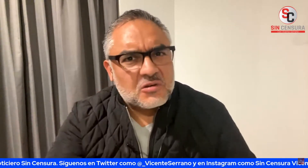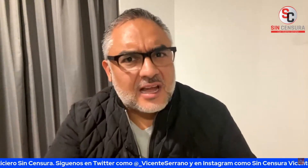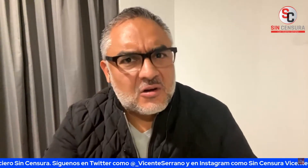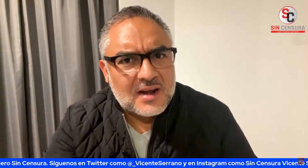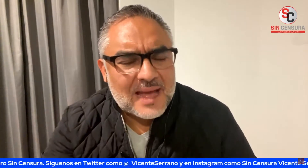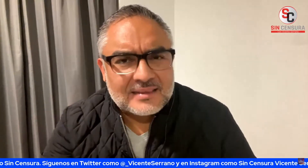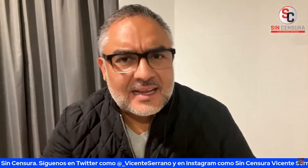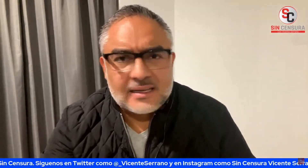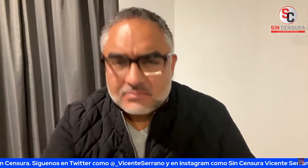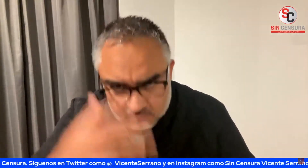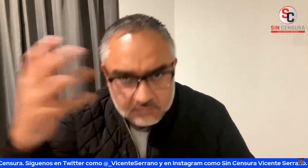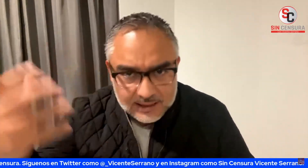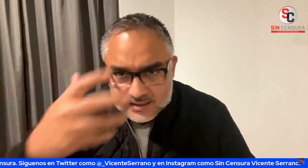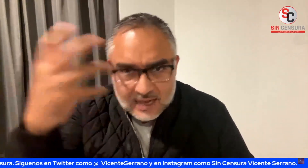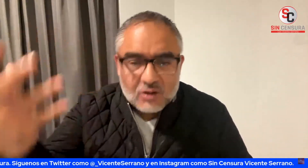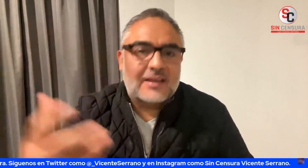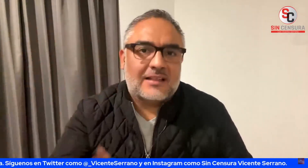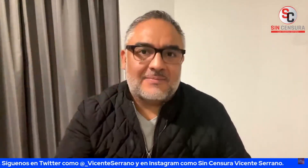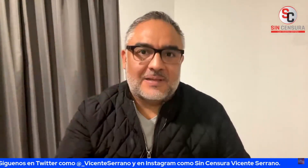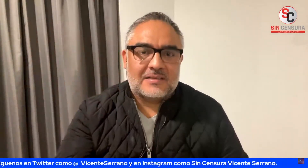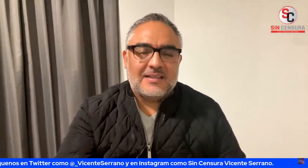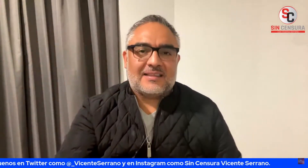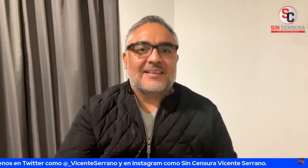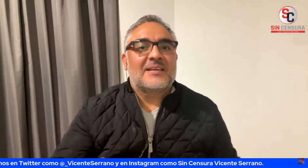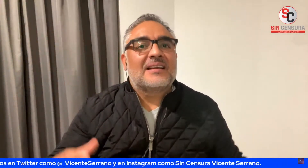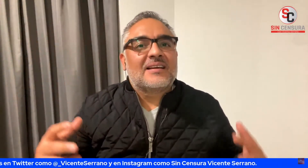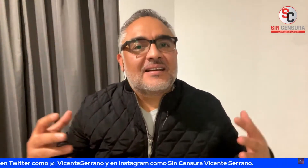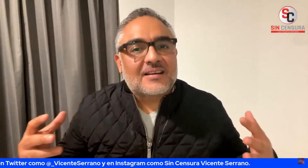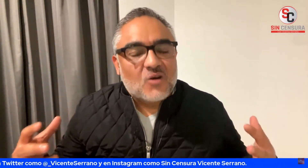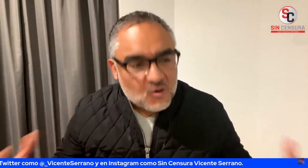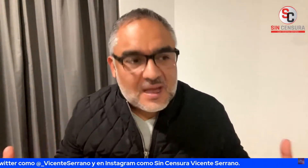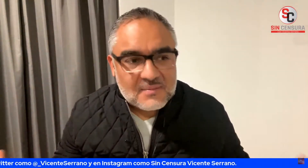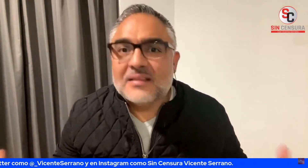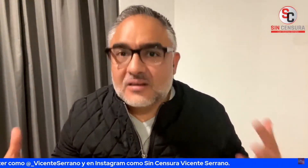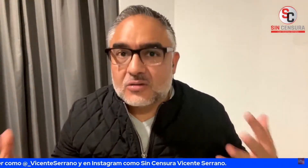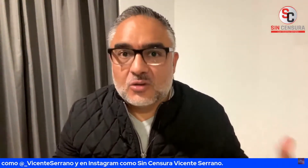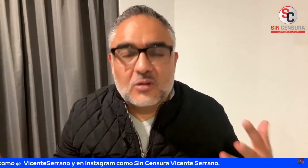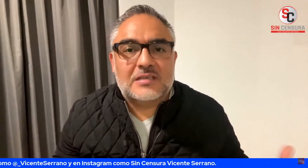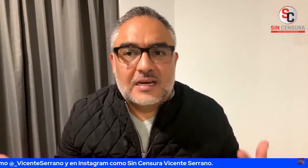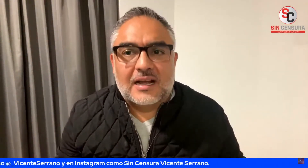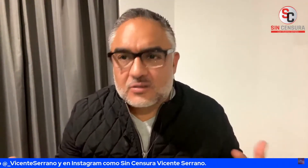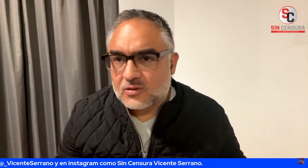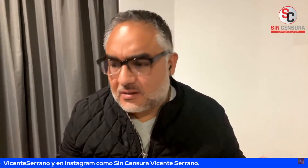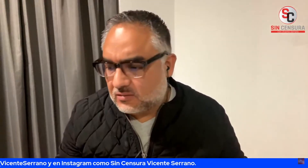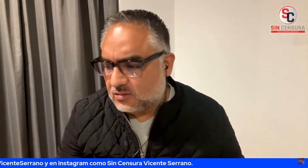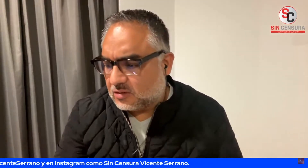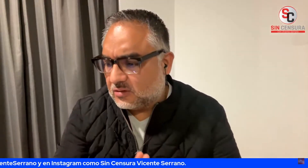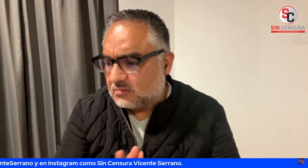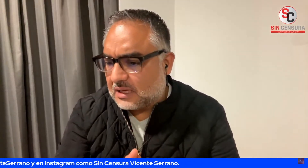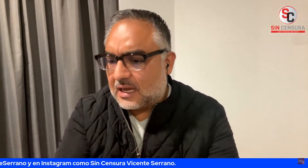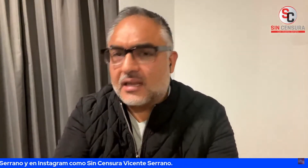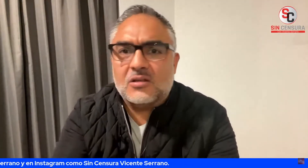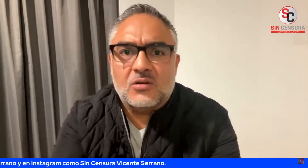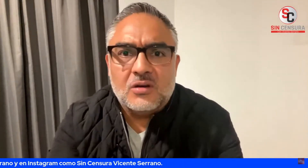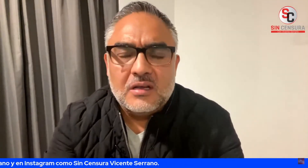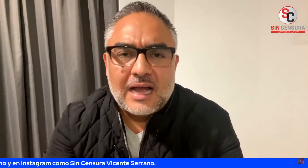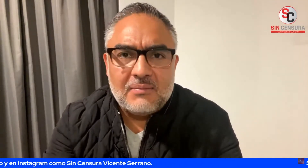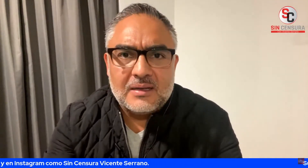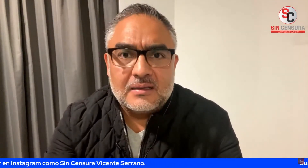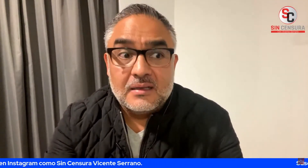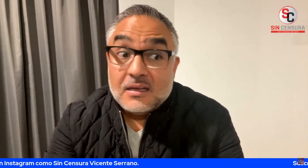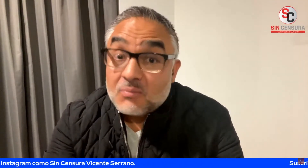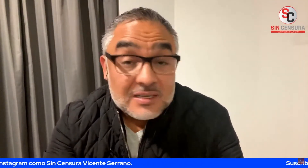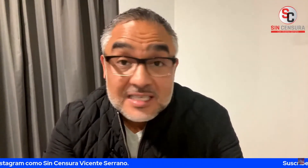qué extraño que ahora me ataquen. Es la lógica del presidente. Obviamente con todo el sarcasmo del mundo, mi